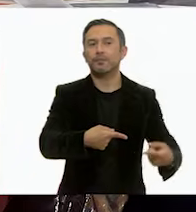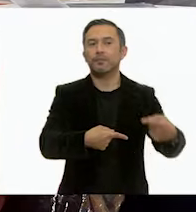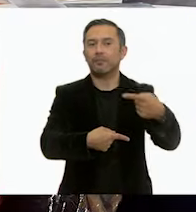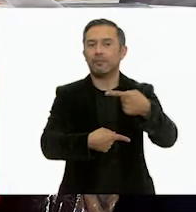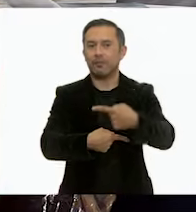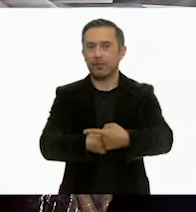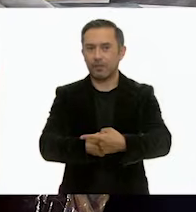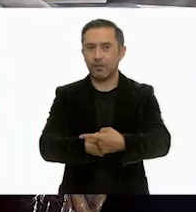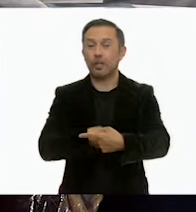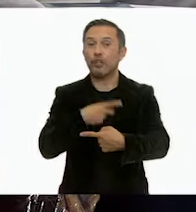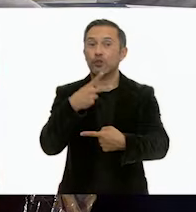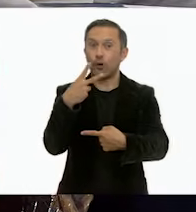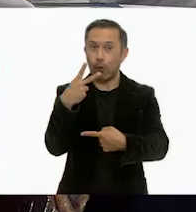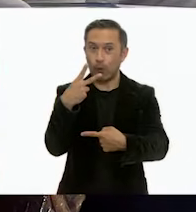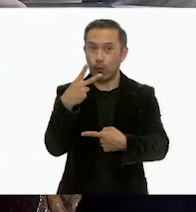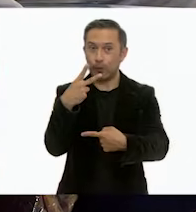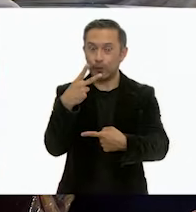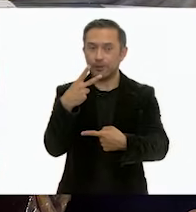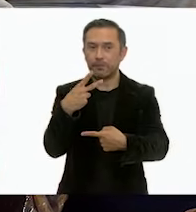dos,